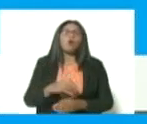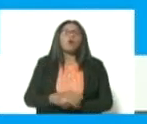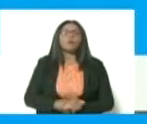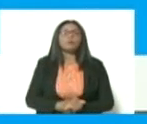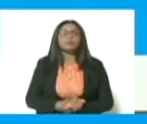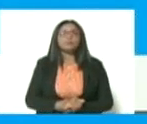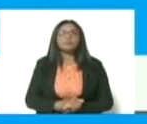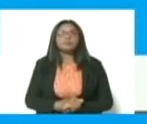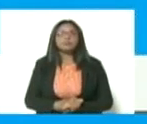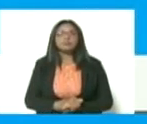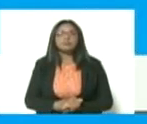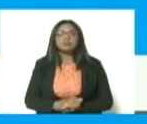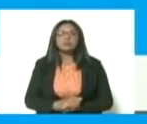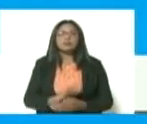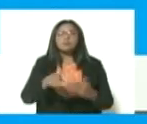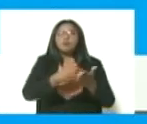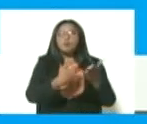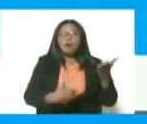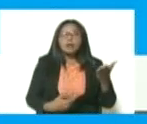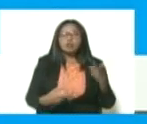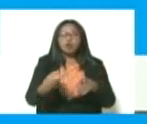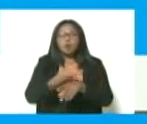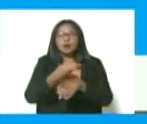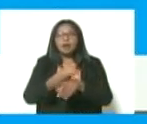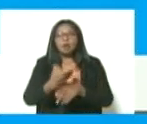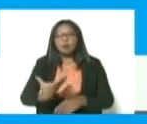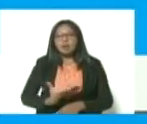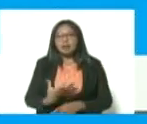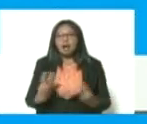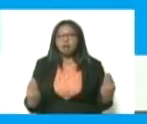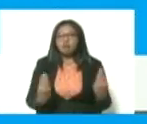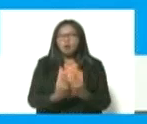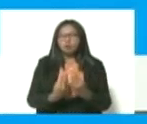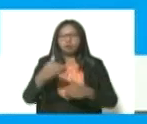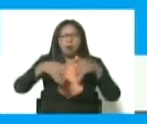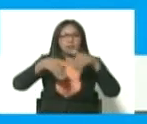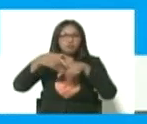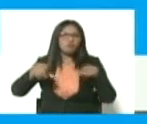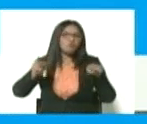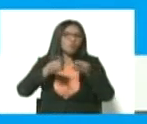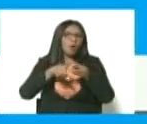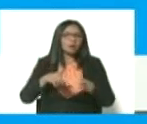Se ha propuesto hacer las elecciones de gobernadores y alcaldes juntas.